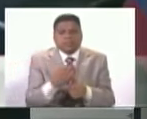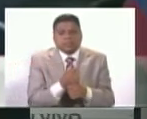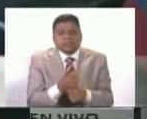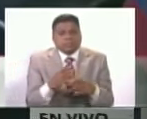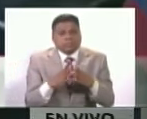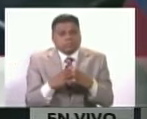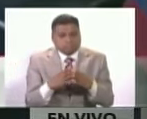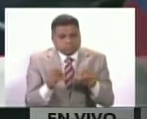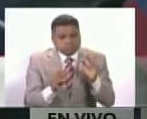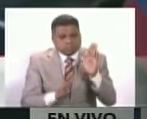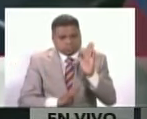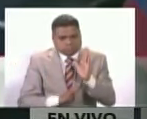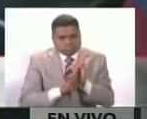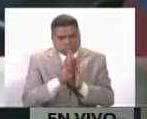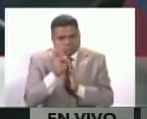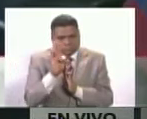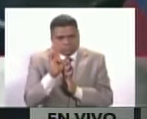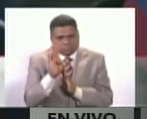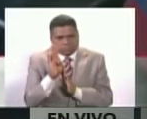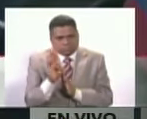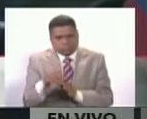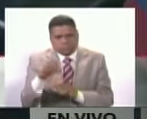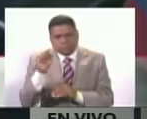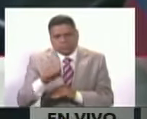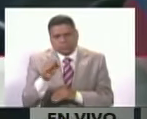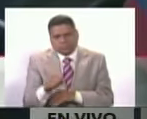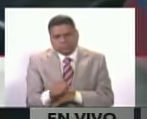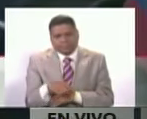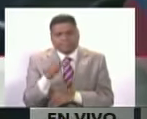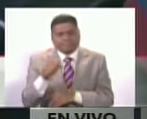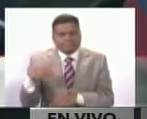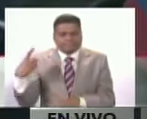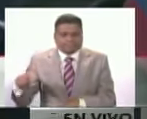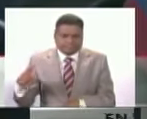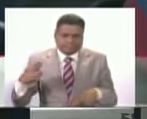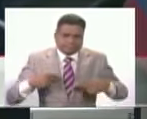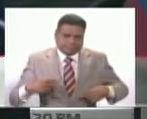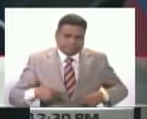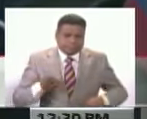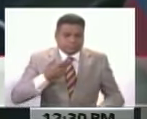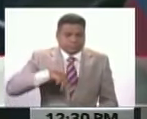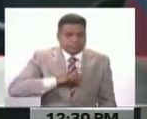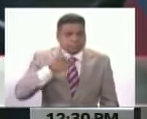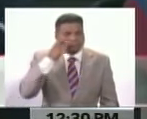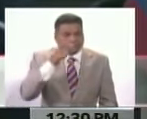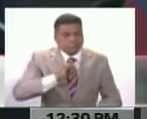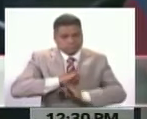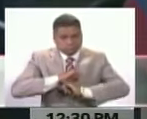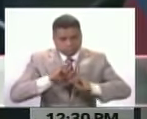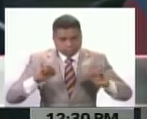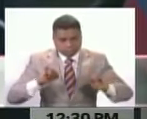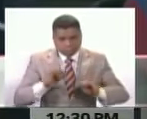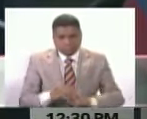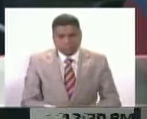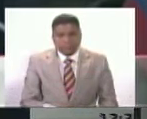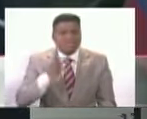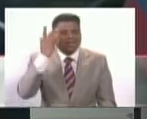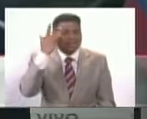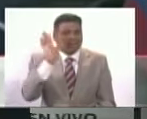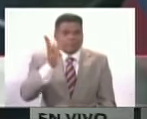y satisfacer, ahí sí, los derechos humanos de nuestra población. Finalmente, creemos desde